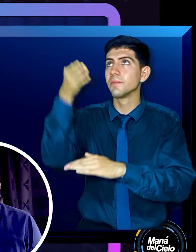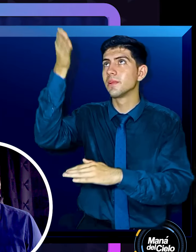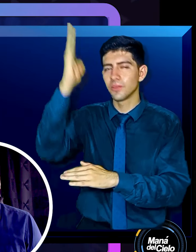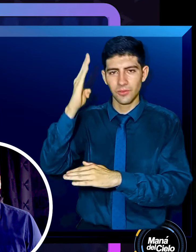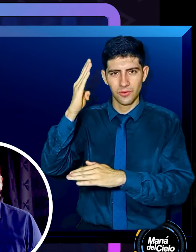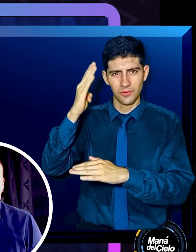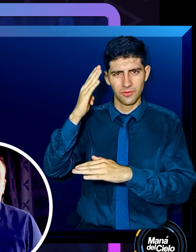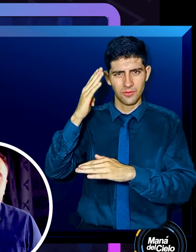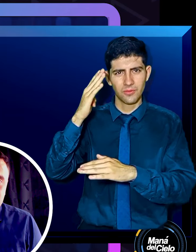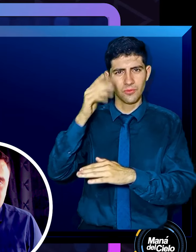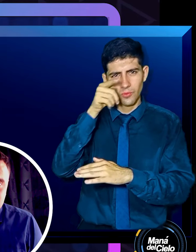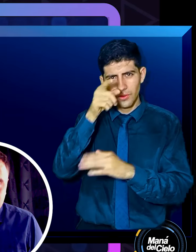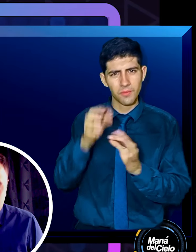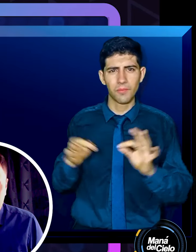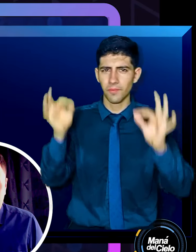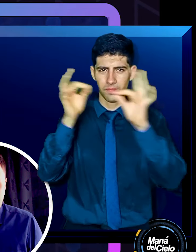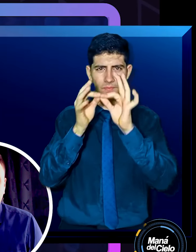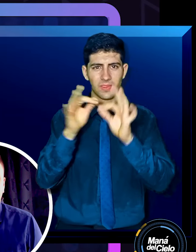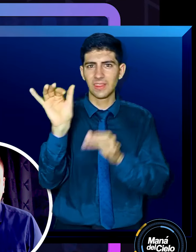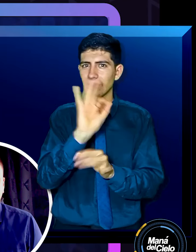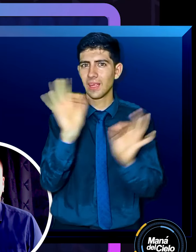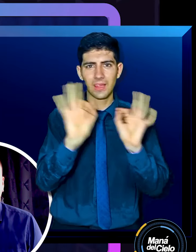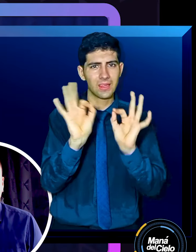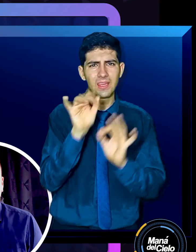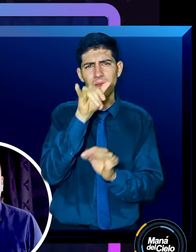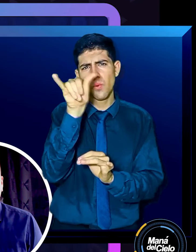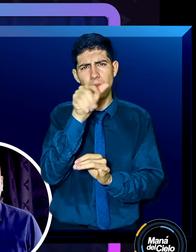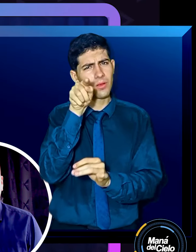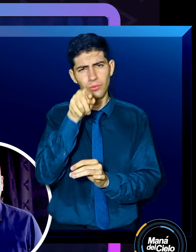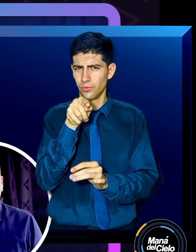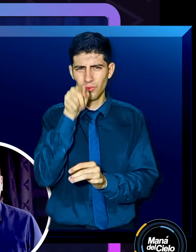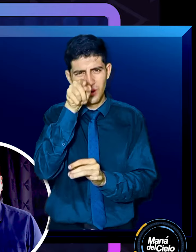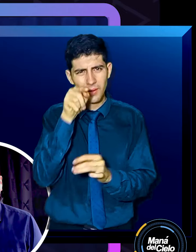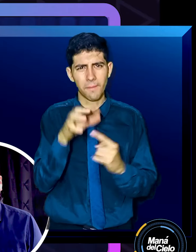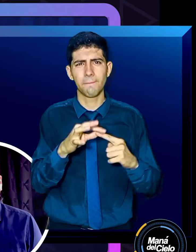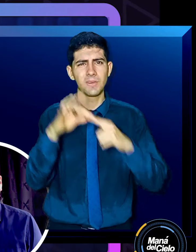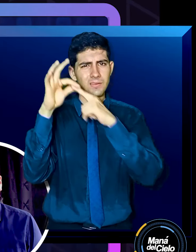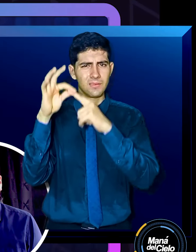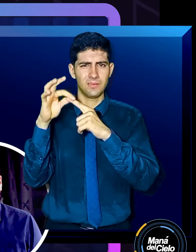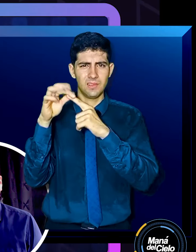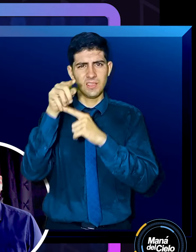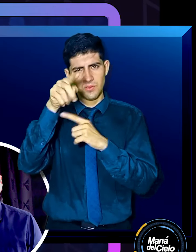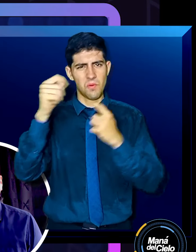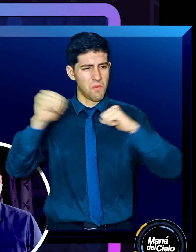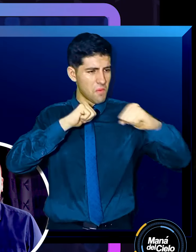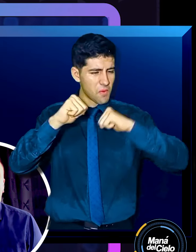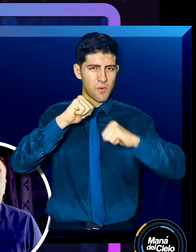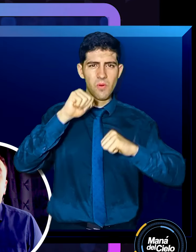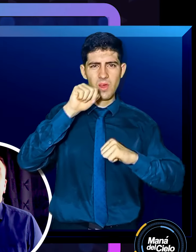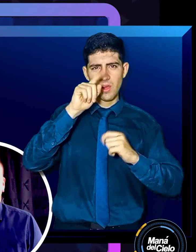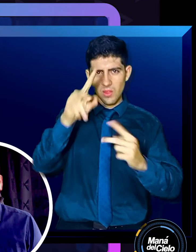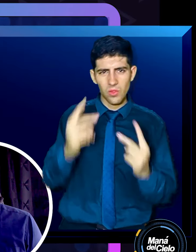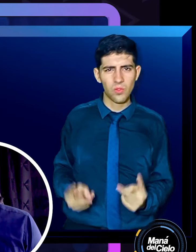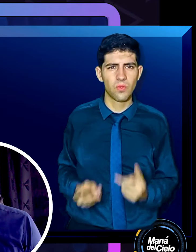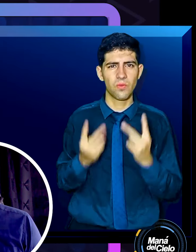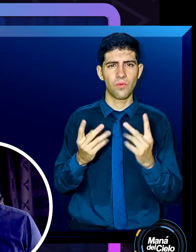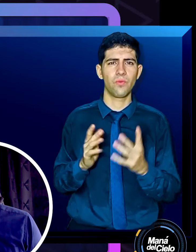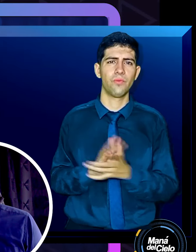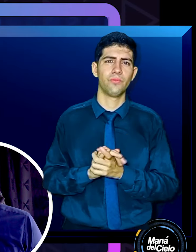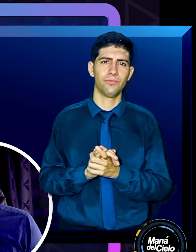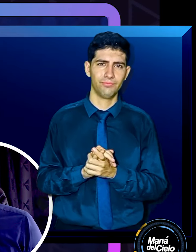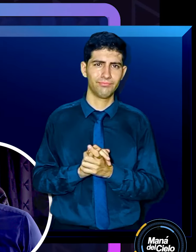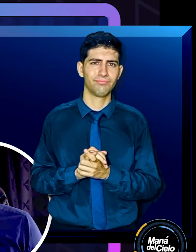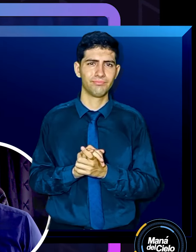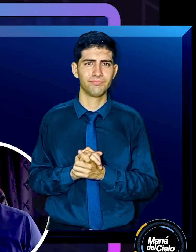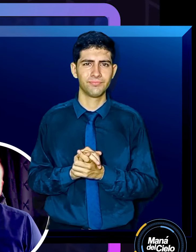repetir y que lo habilita para hacer una obra en Dios, que lo habilita para hacer una